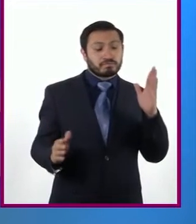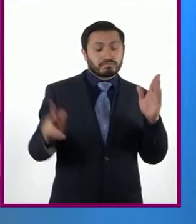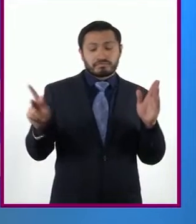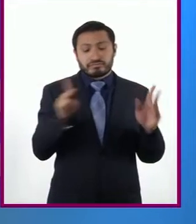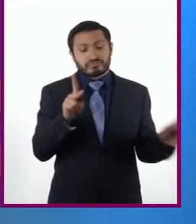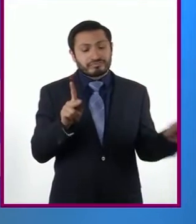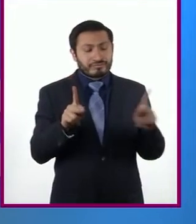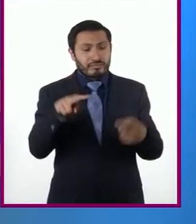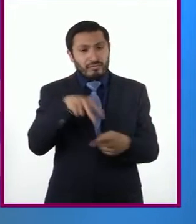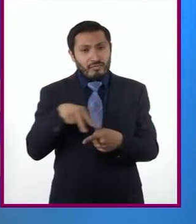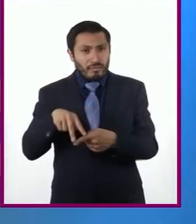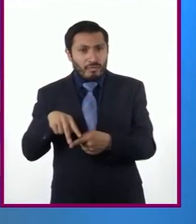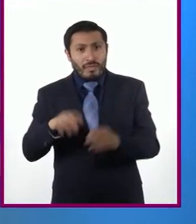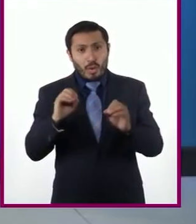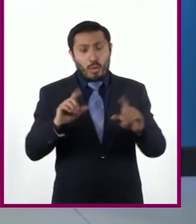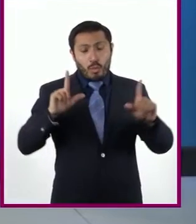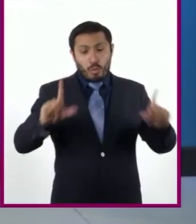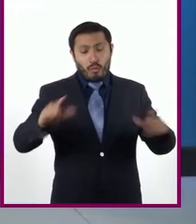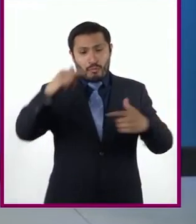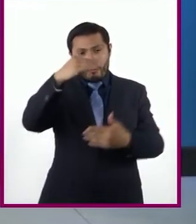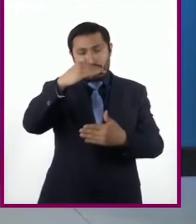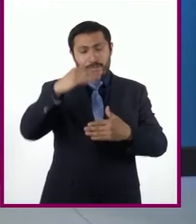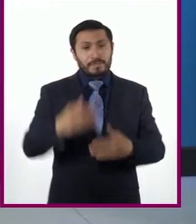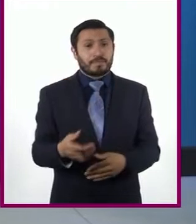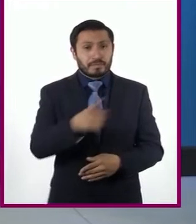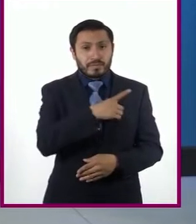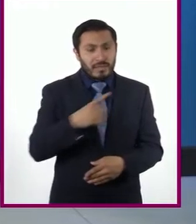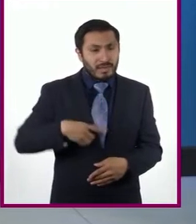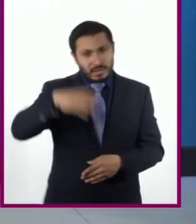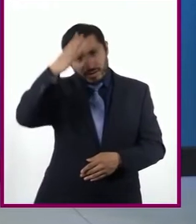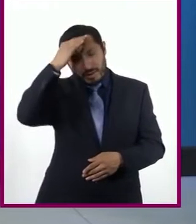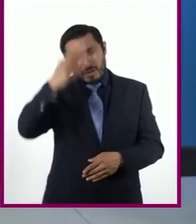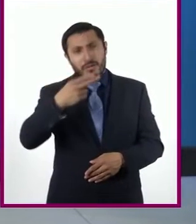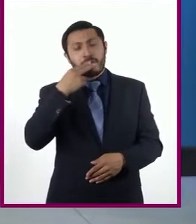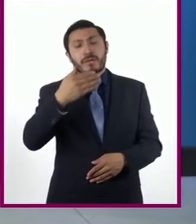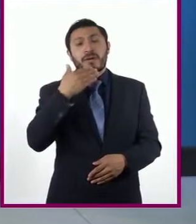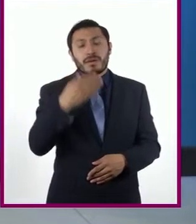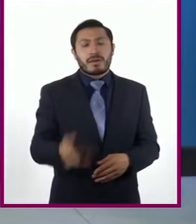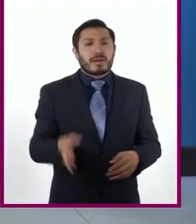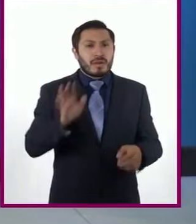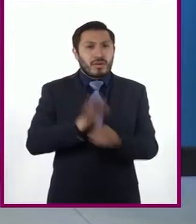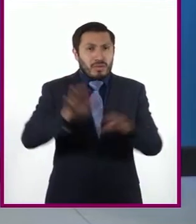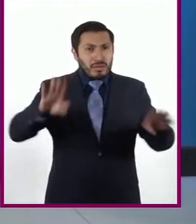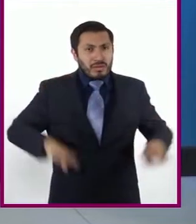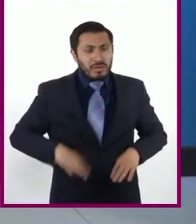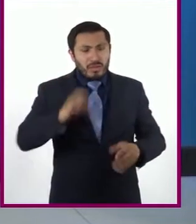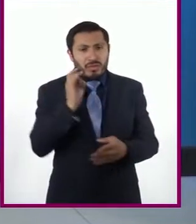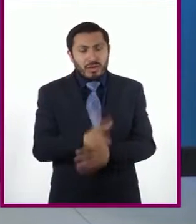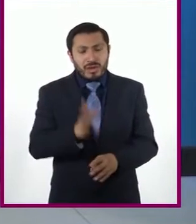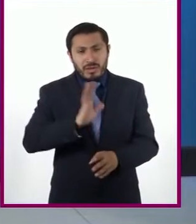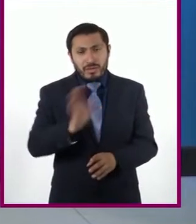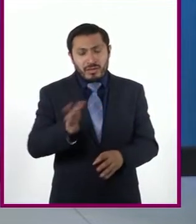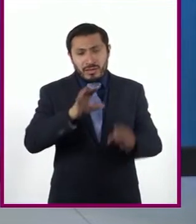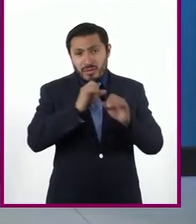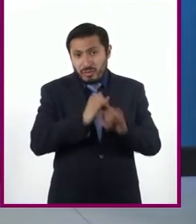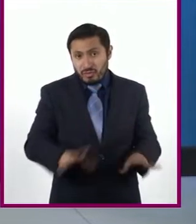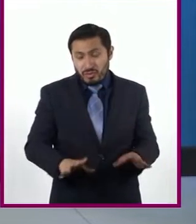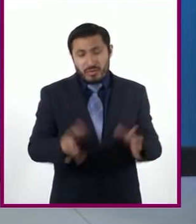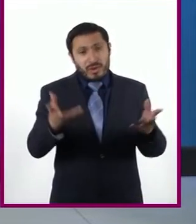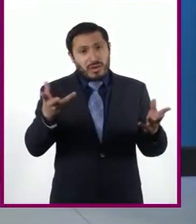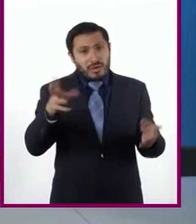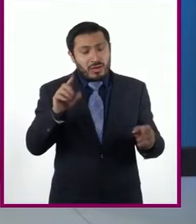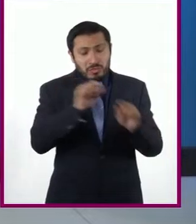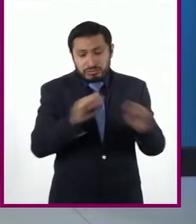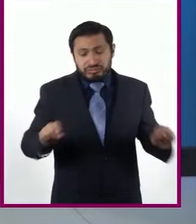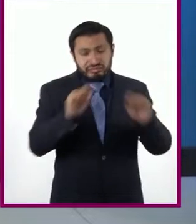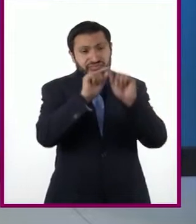triángulos o cuadriláteros. Debemos aprender a aplicar los criterios solo cuando los datos, la información o